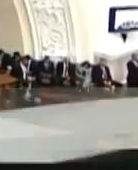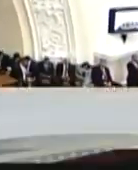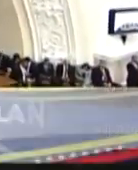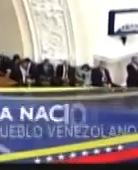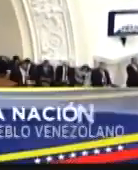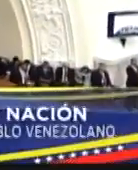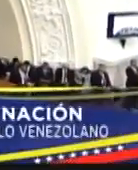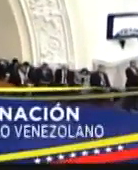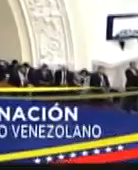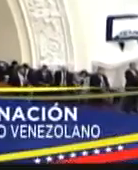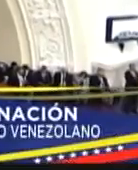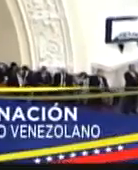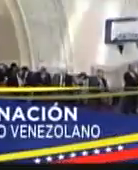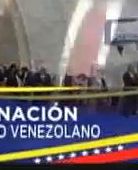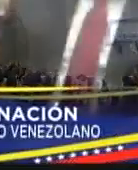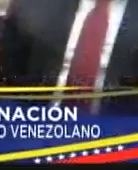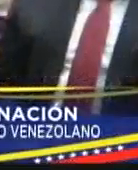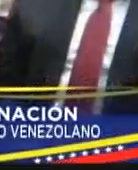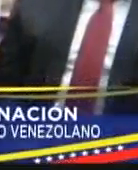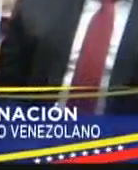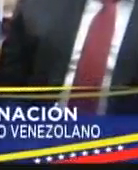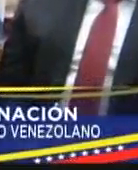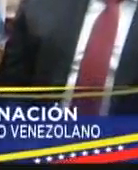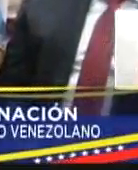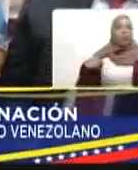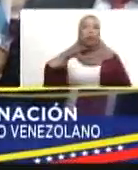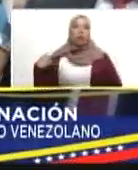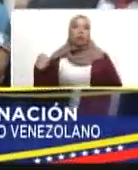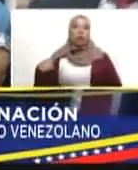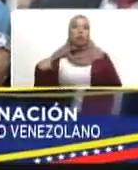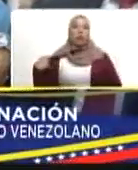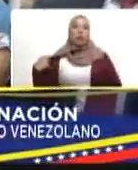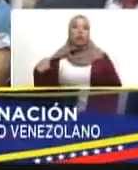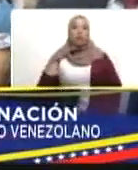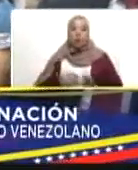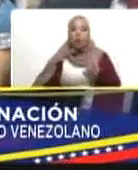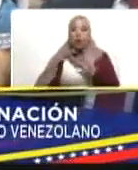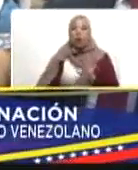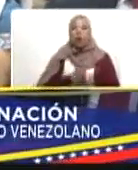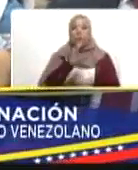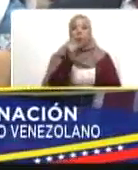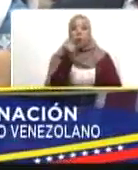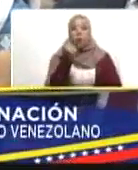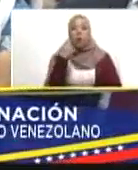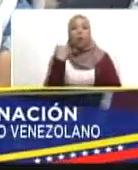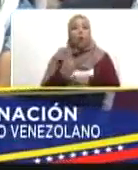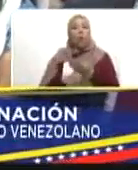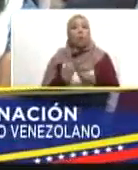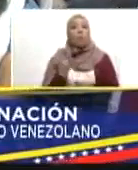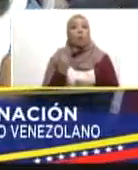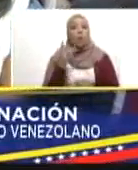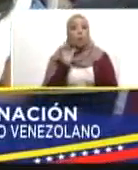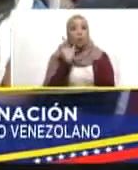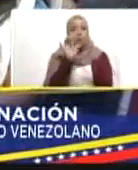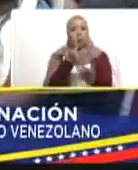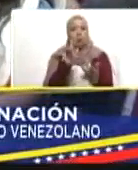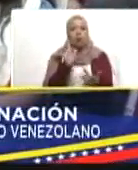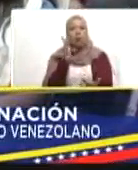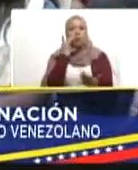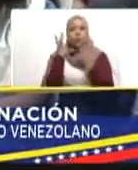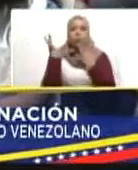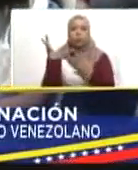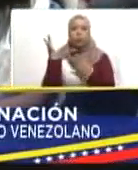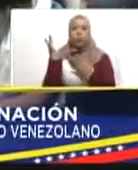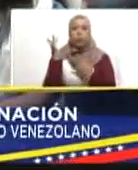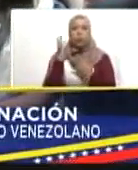igualdad la llamamos línea estratégica número uno estonces sabe feo Vale qué es esto